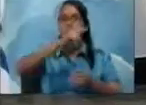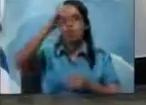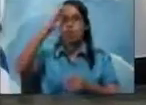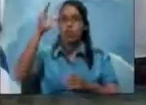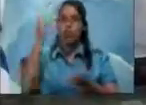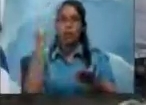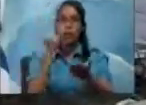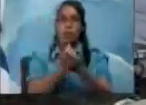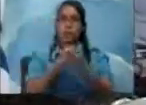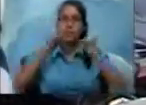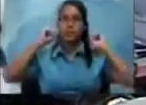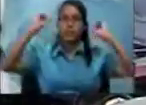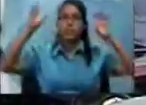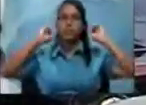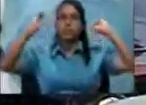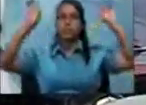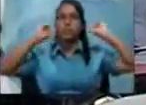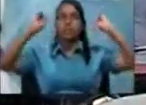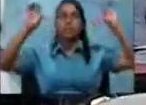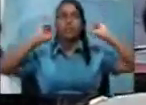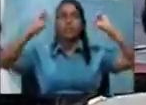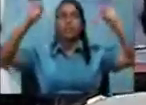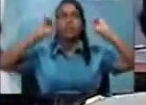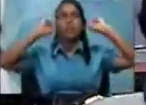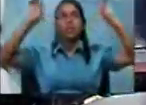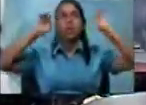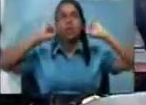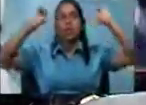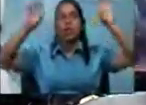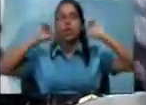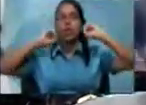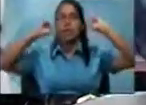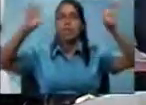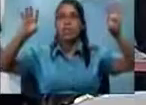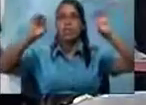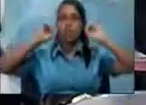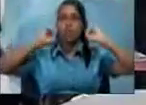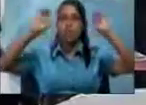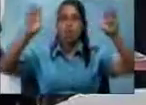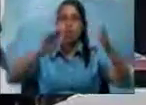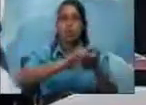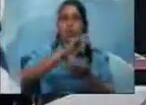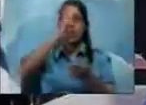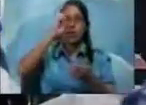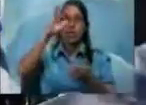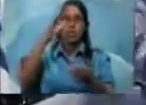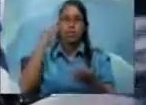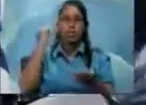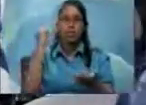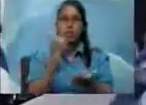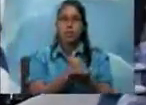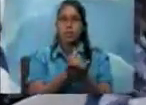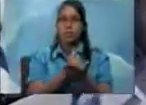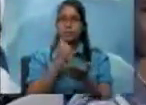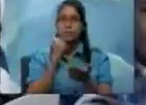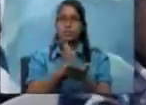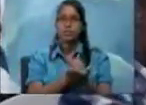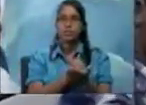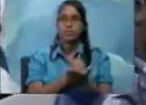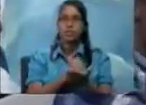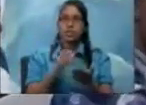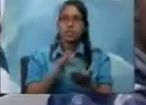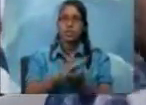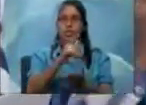aleluya gloria a Dios Gloria a Dios Gloria Dios Gloria di gloria gloria gloria a Dios Gloria al